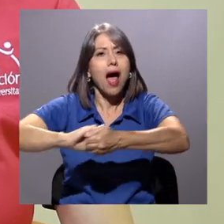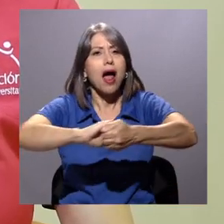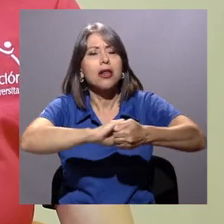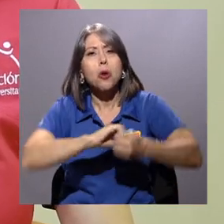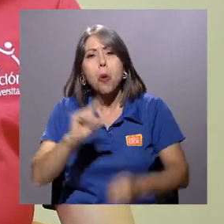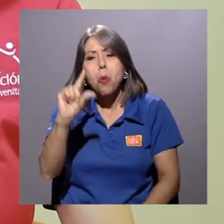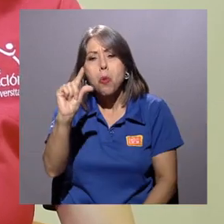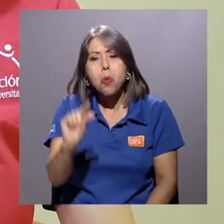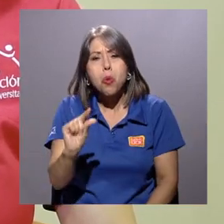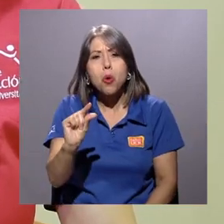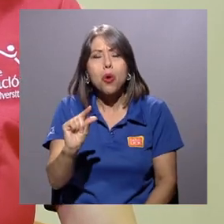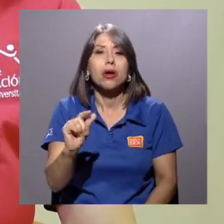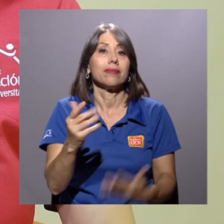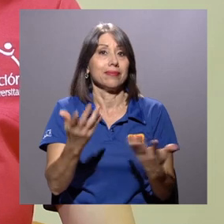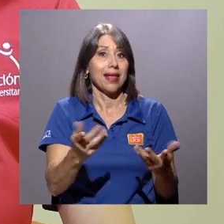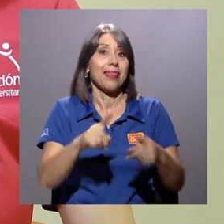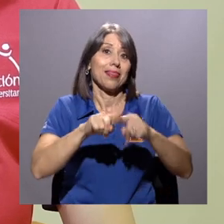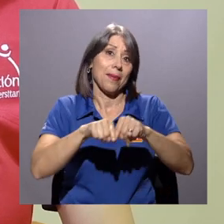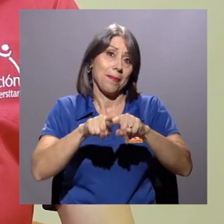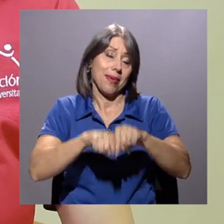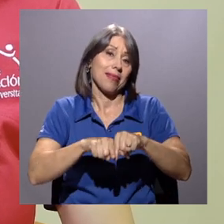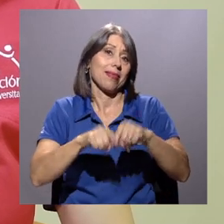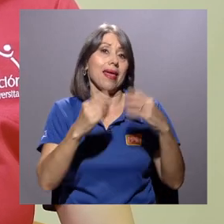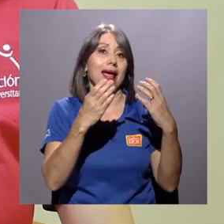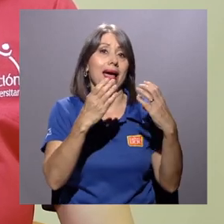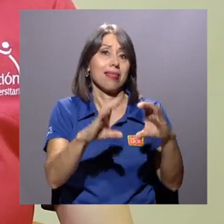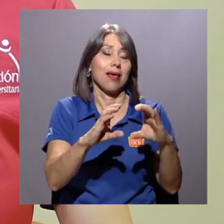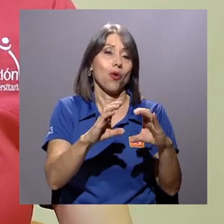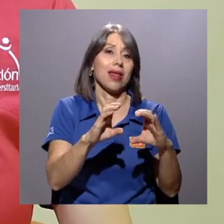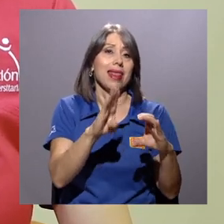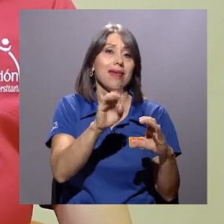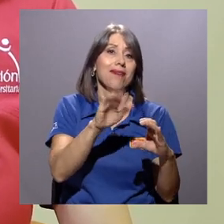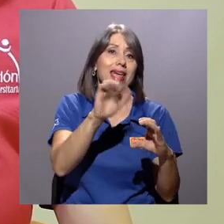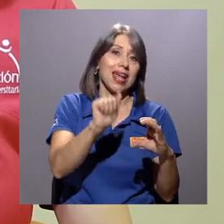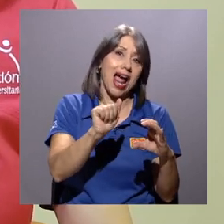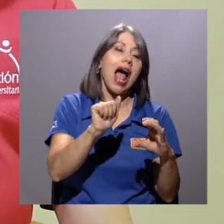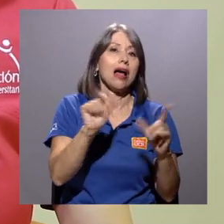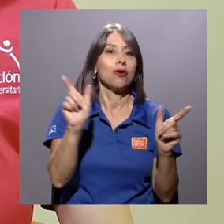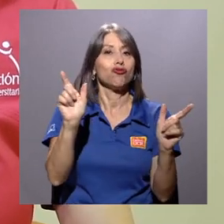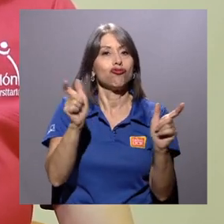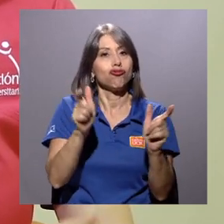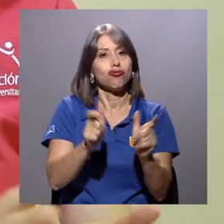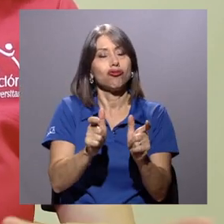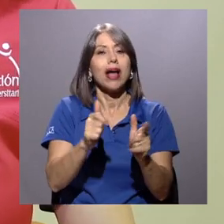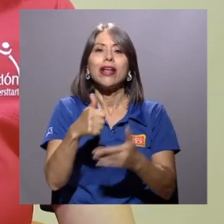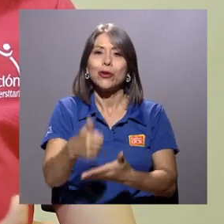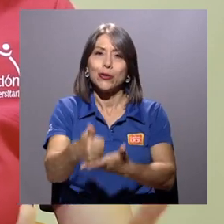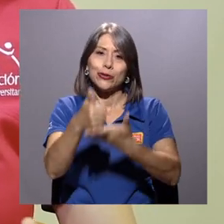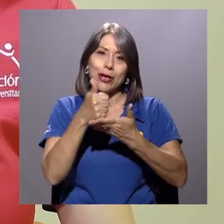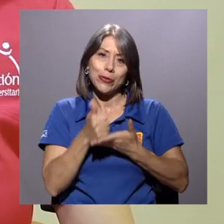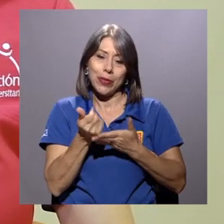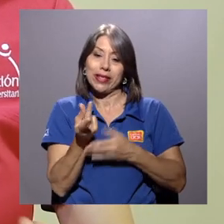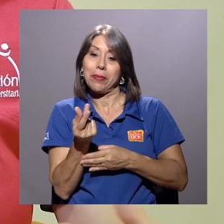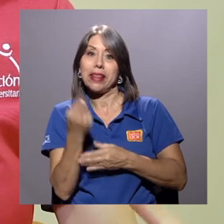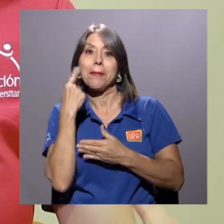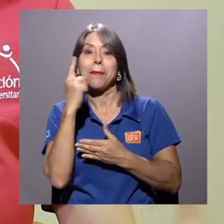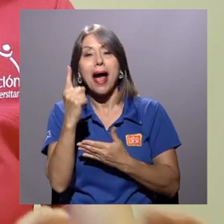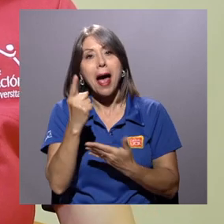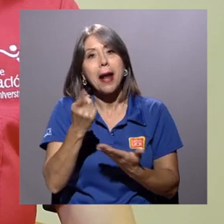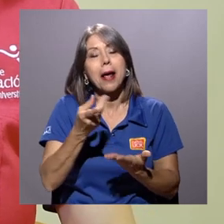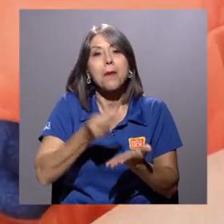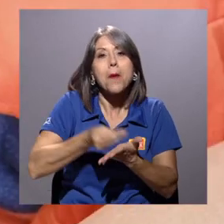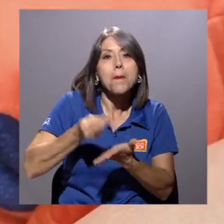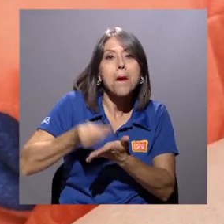muy bajo y con exoneración de acuerdo a la categoría de beca si la tiene, que nos ayuda un poco como a cubrir algunas cositas